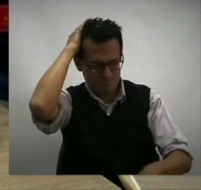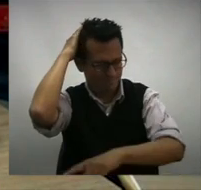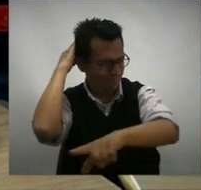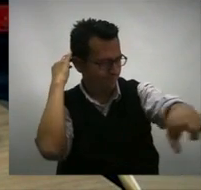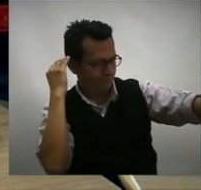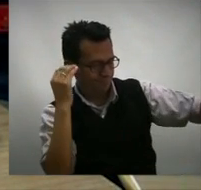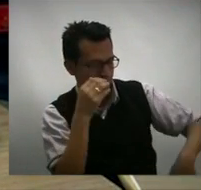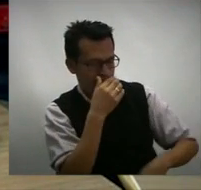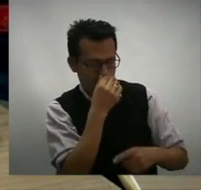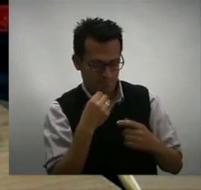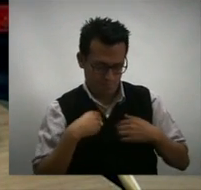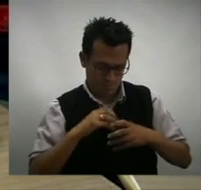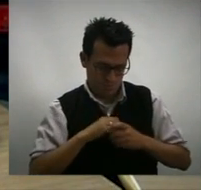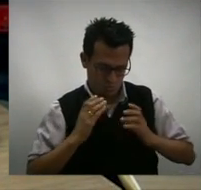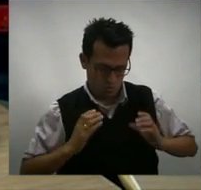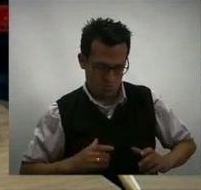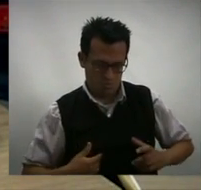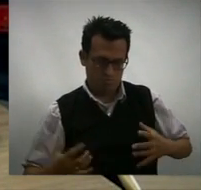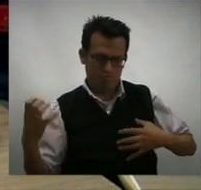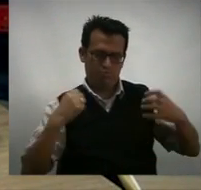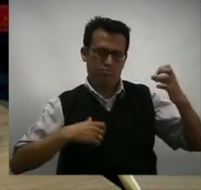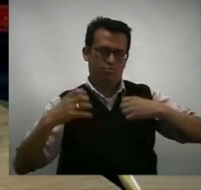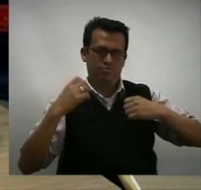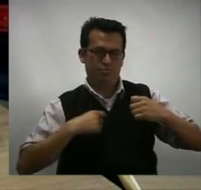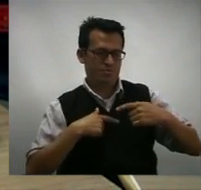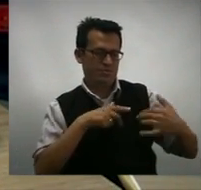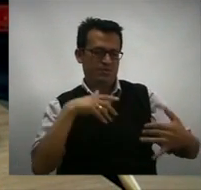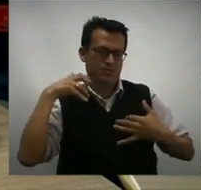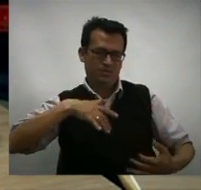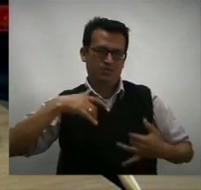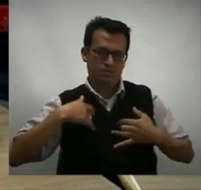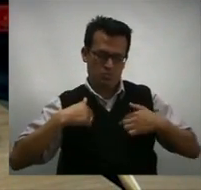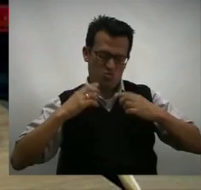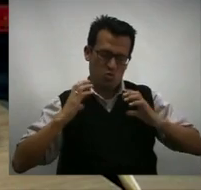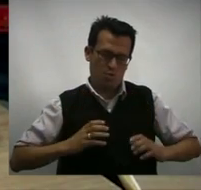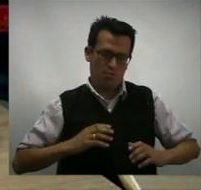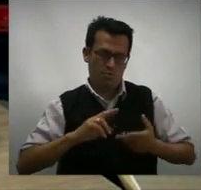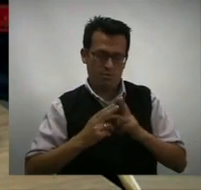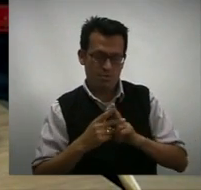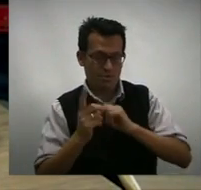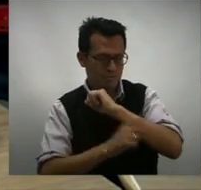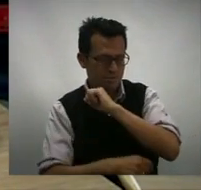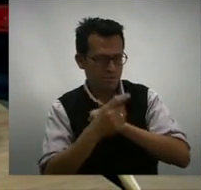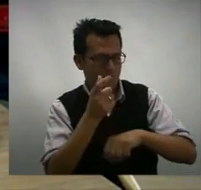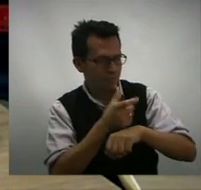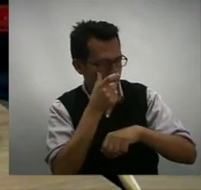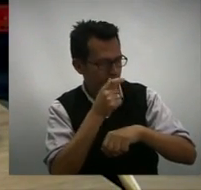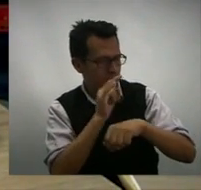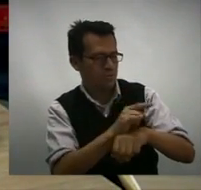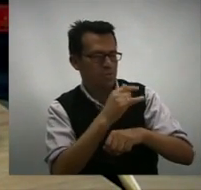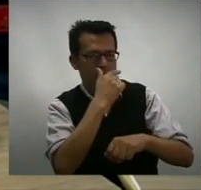cuerpo, y el cuerpo campo de batalla para la pretensión religiosa de coacción, castigo y vigilancia, comillas, el